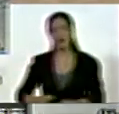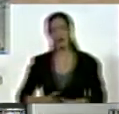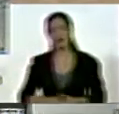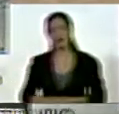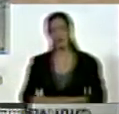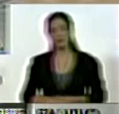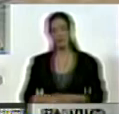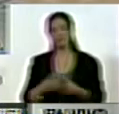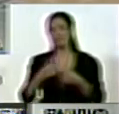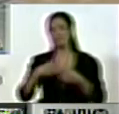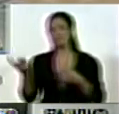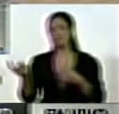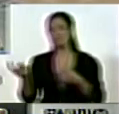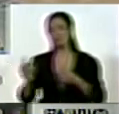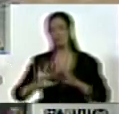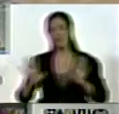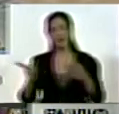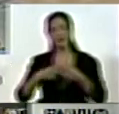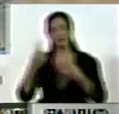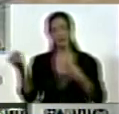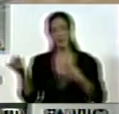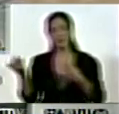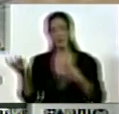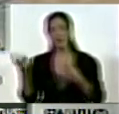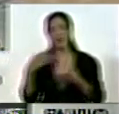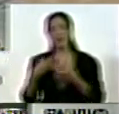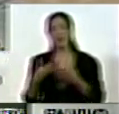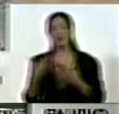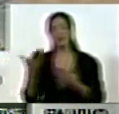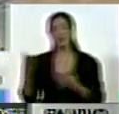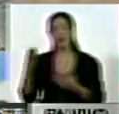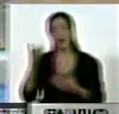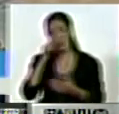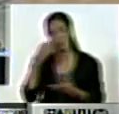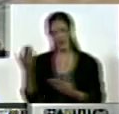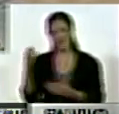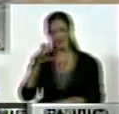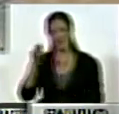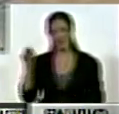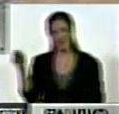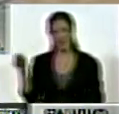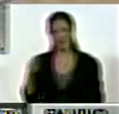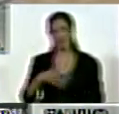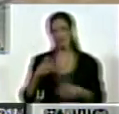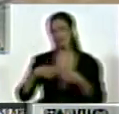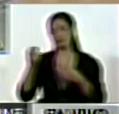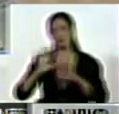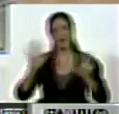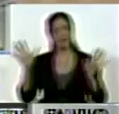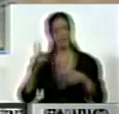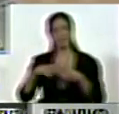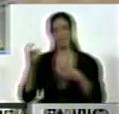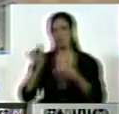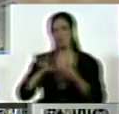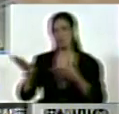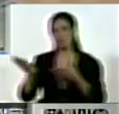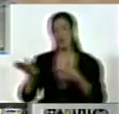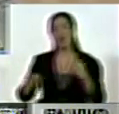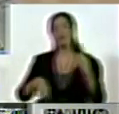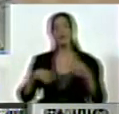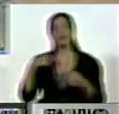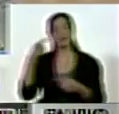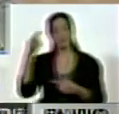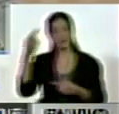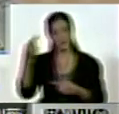la desincorporación del testigo estrella de CNN de nuestro servicio exterior. Y es